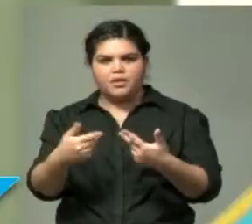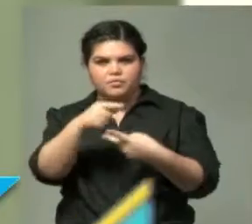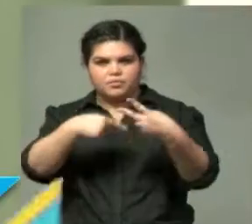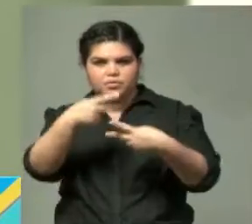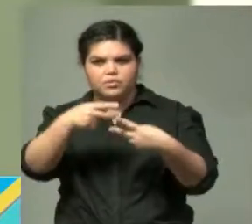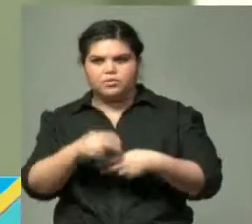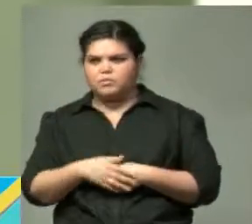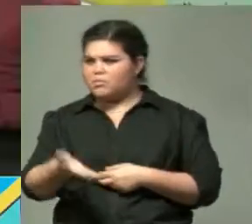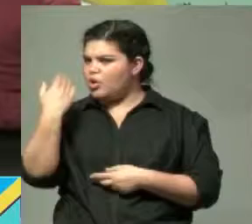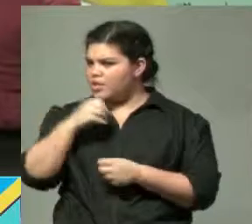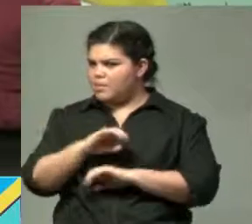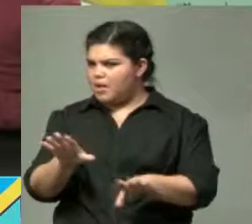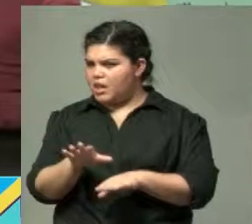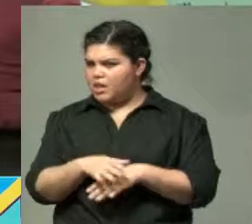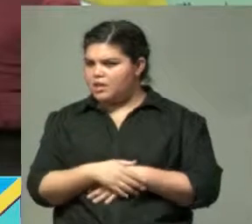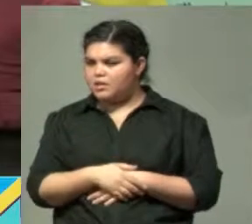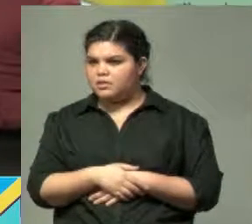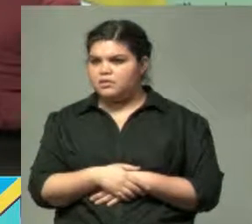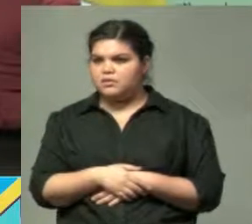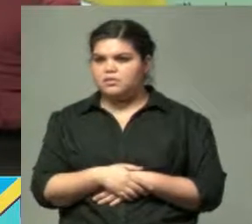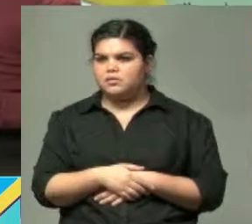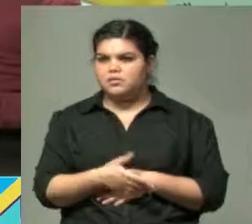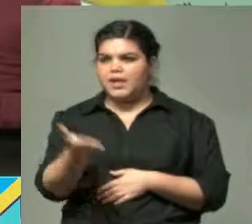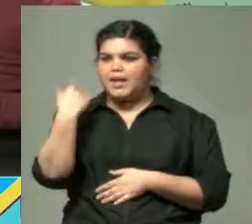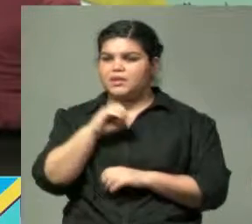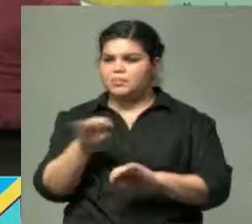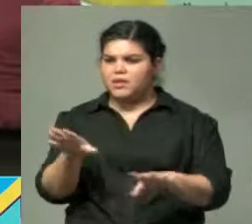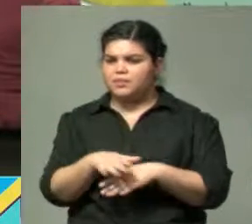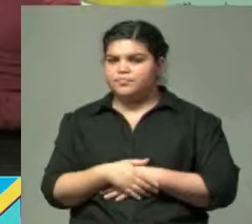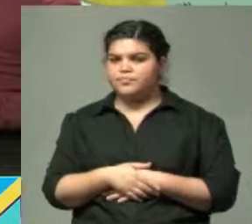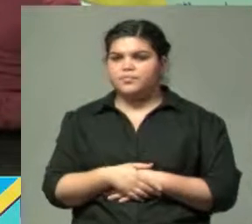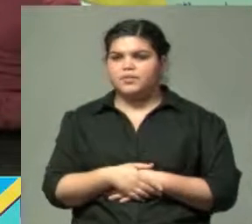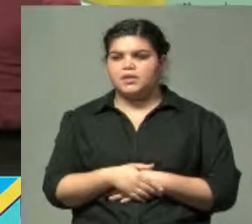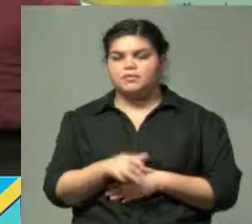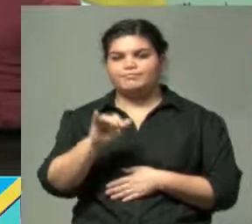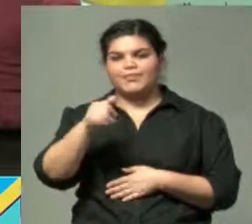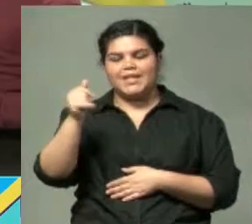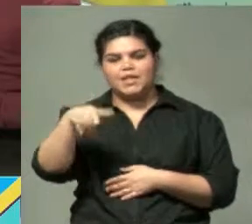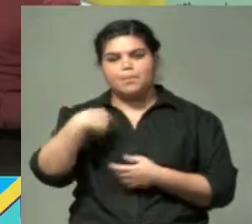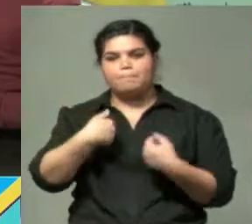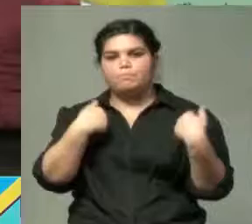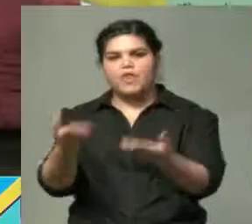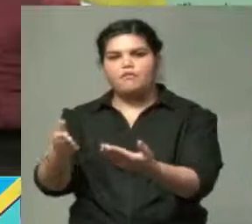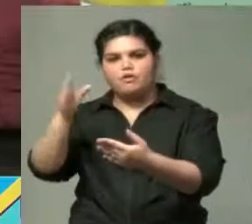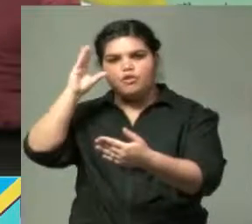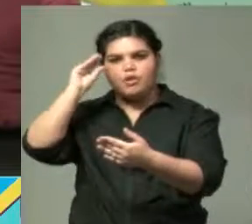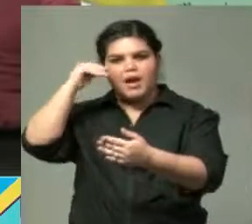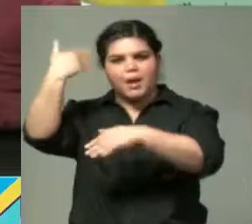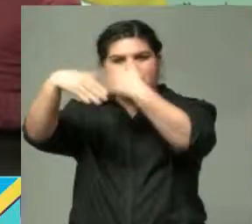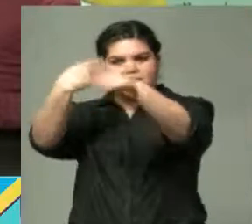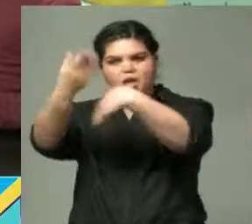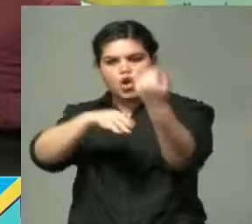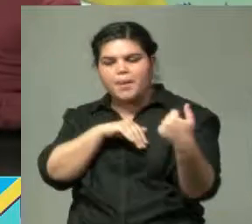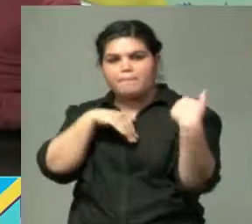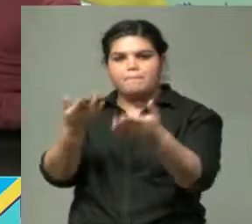mal en su momento? O sea, yo el creo que querer zafar una cosa con la le otra. ha servido mucho más a los capacitadores que a los que fueron capacitados, me parece, los